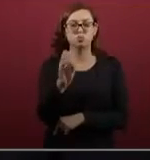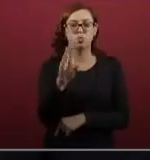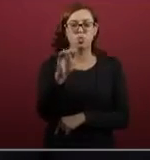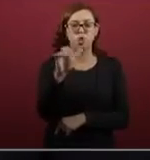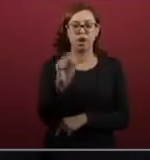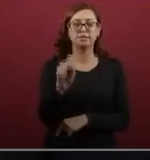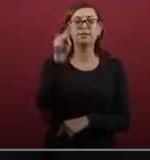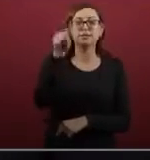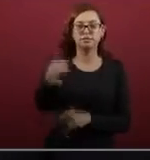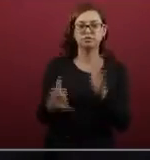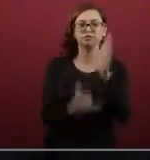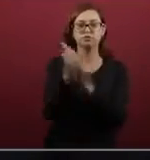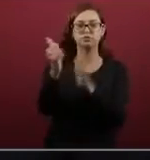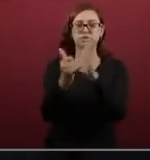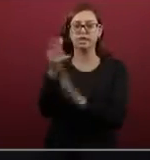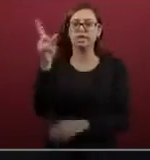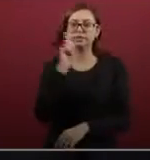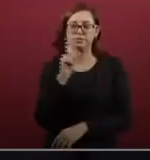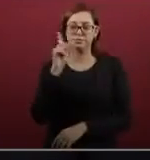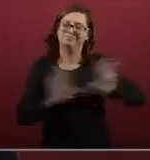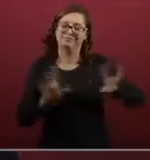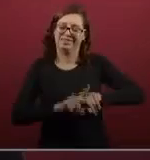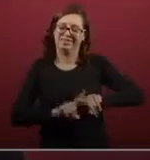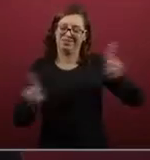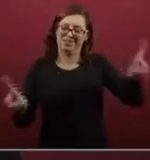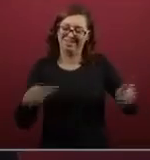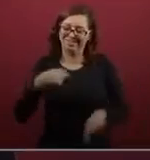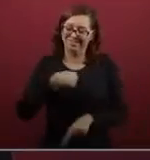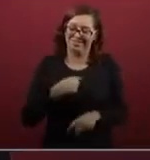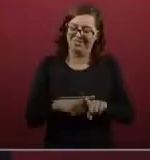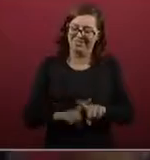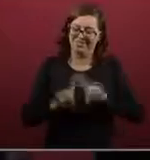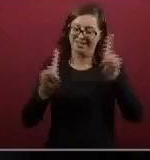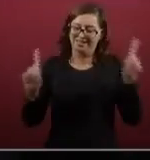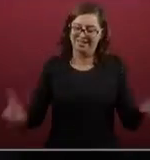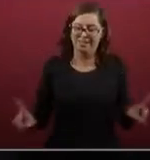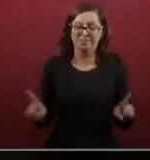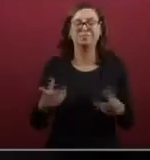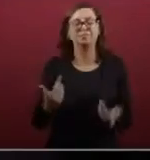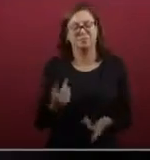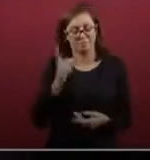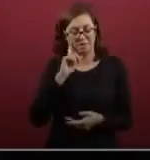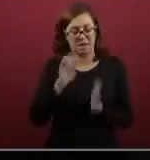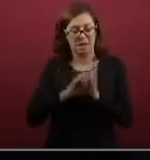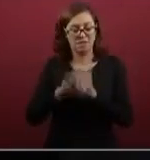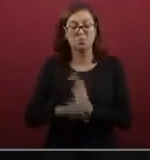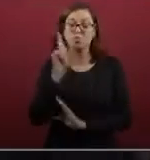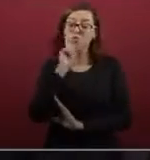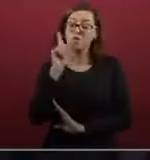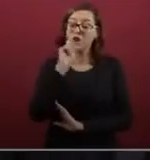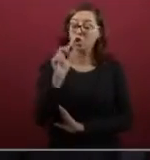está construyendo la refinería. Ella es secretaria de